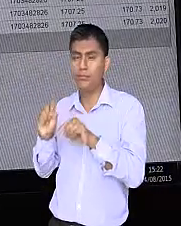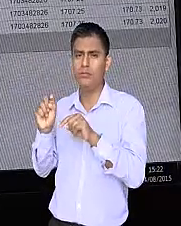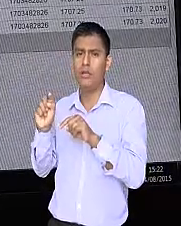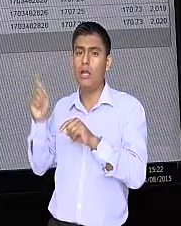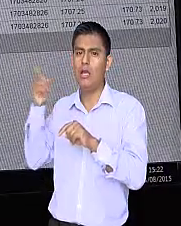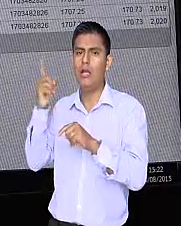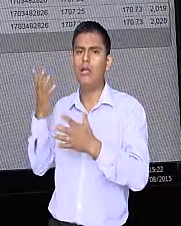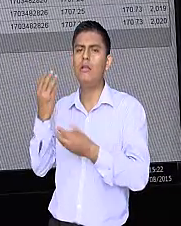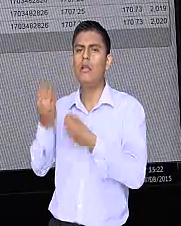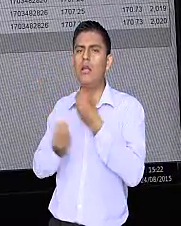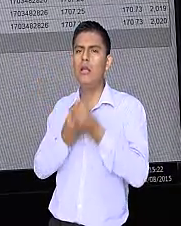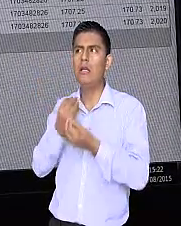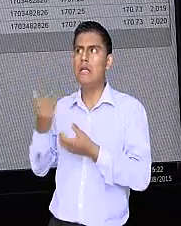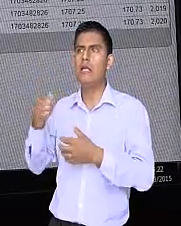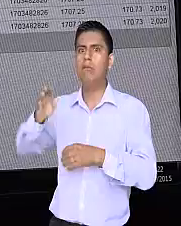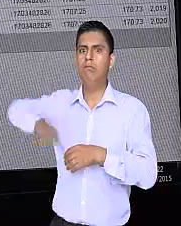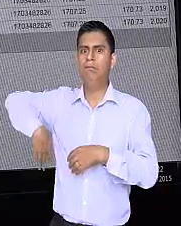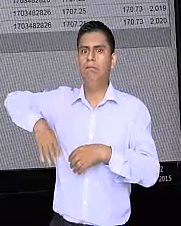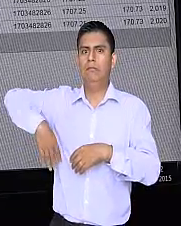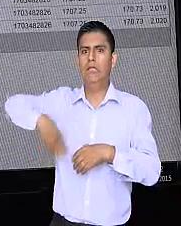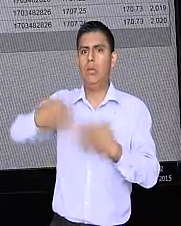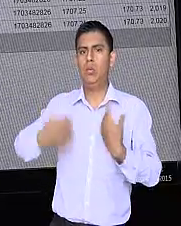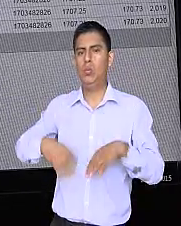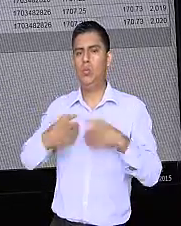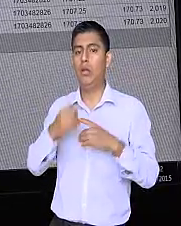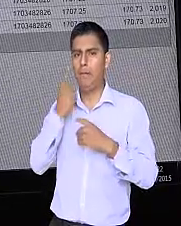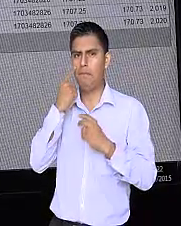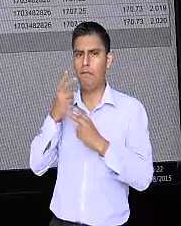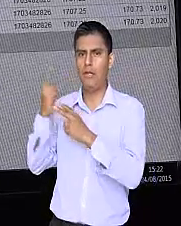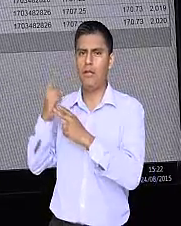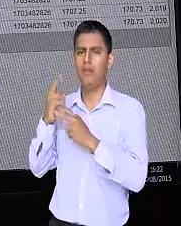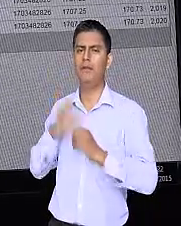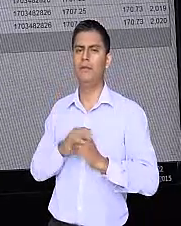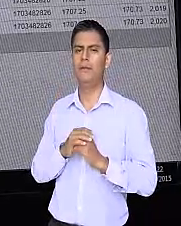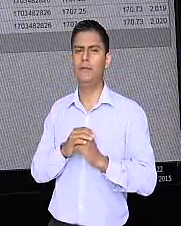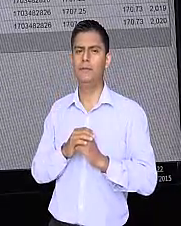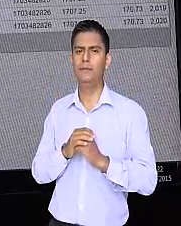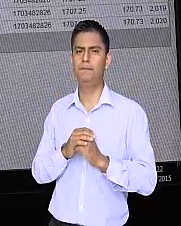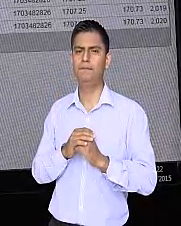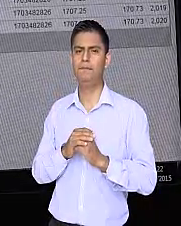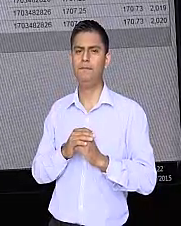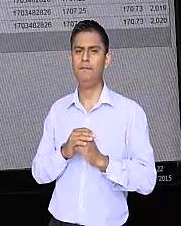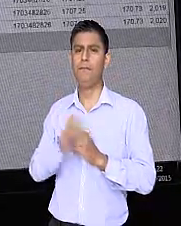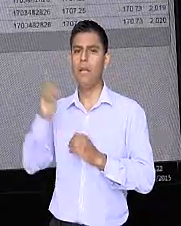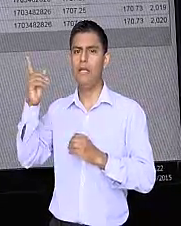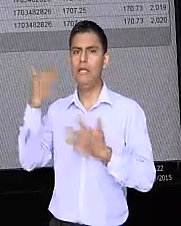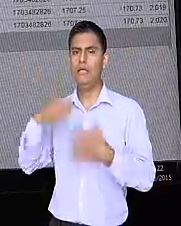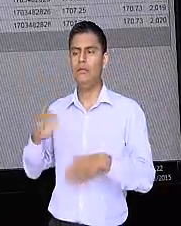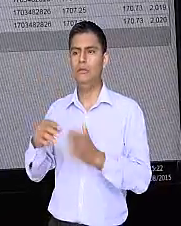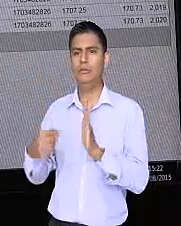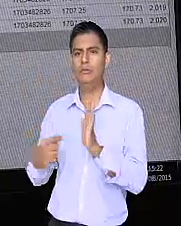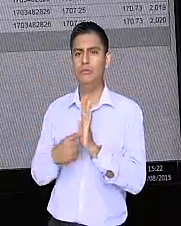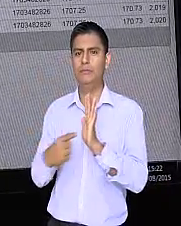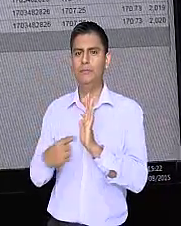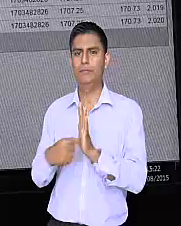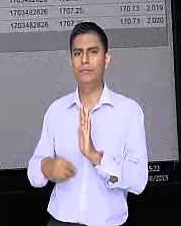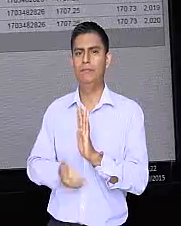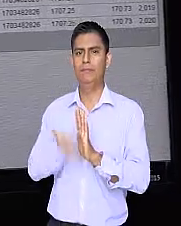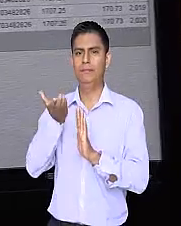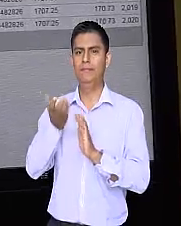encuentra en estado de cartera vencida que tiene procesos por cancelar, que está en